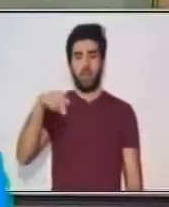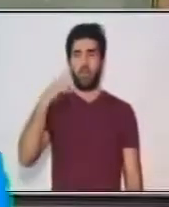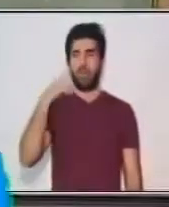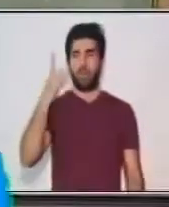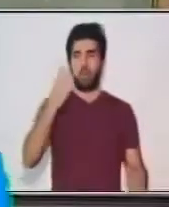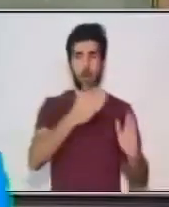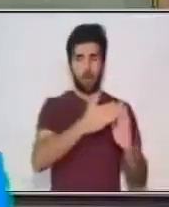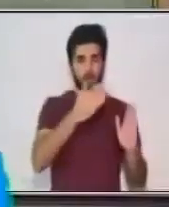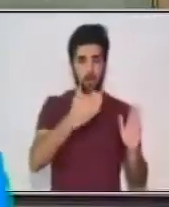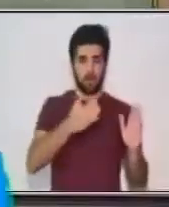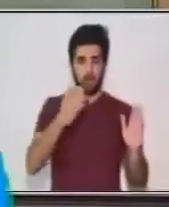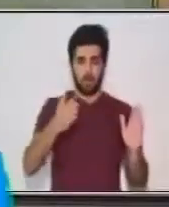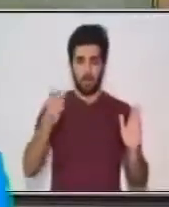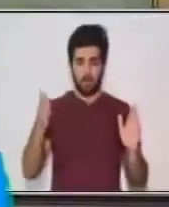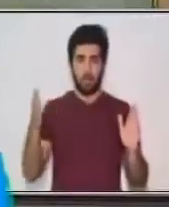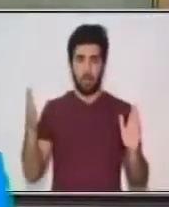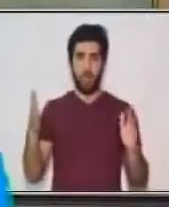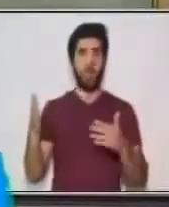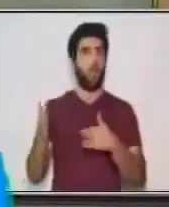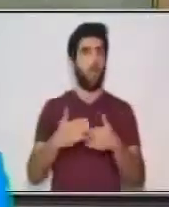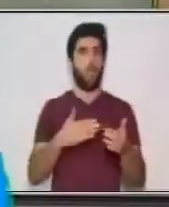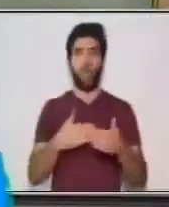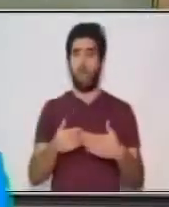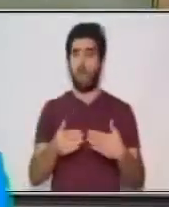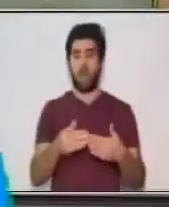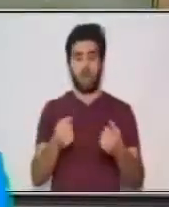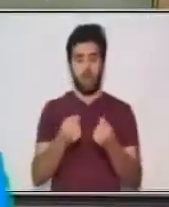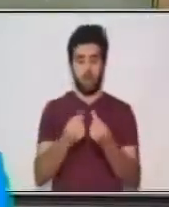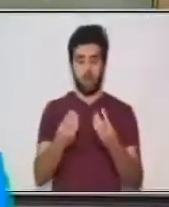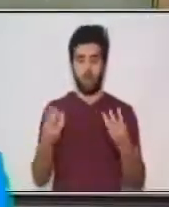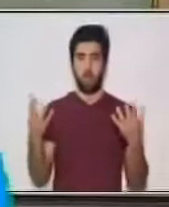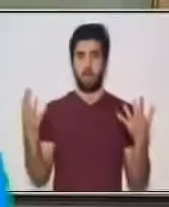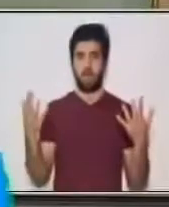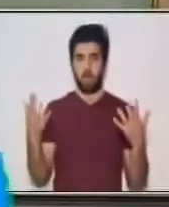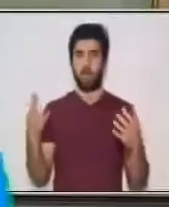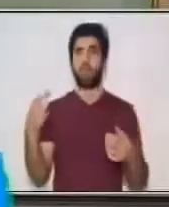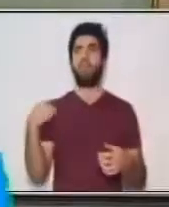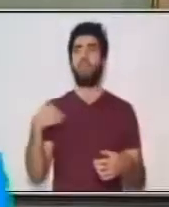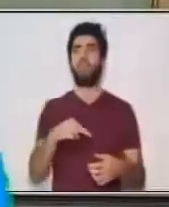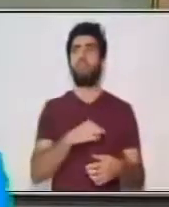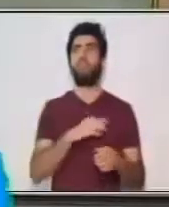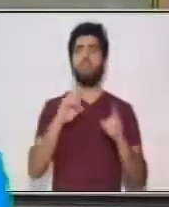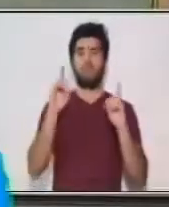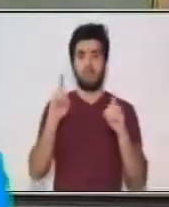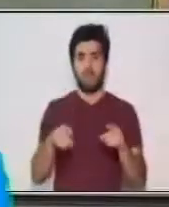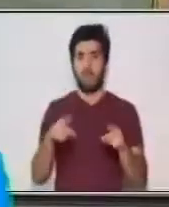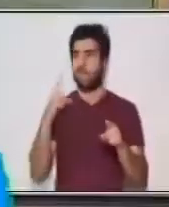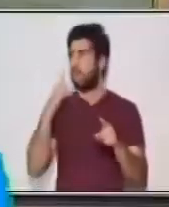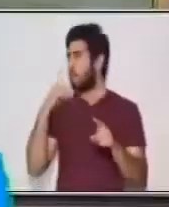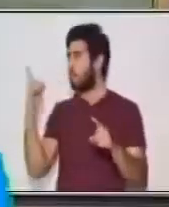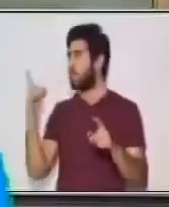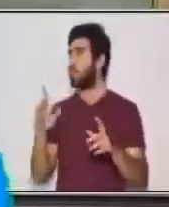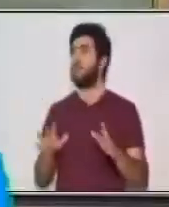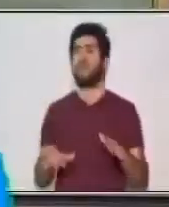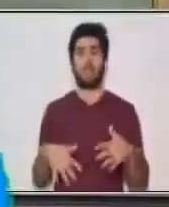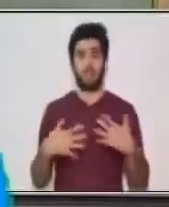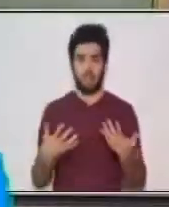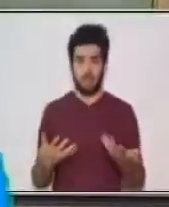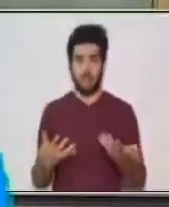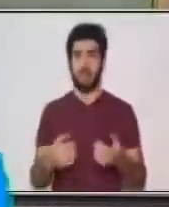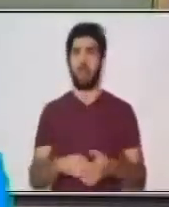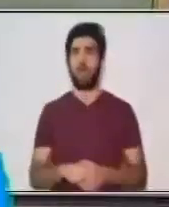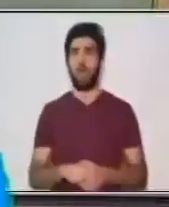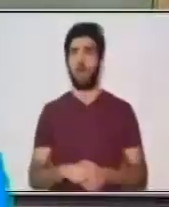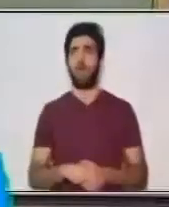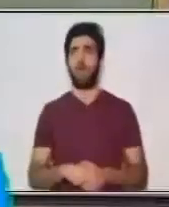por cualquier operación aritmética, y lo que nosotros tenemos que observar es qué característica